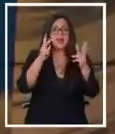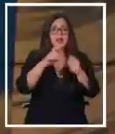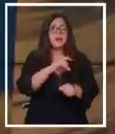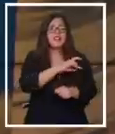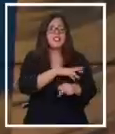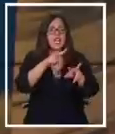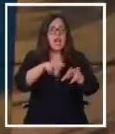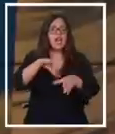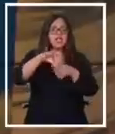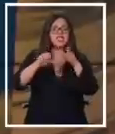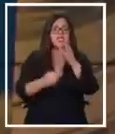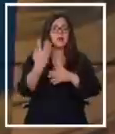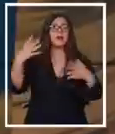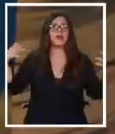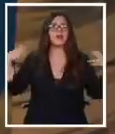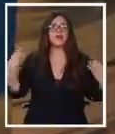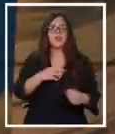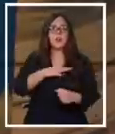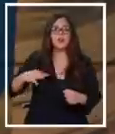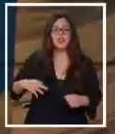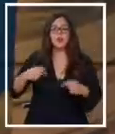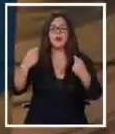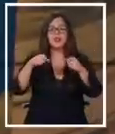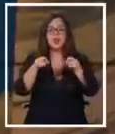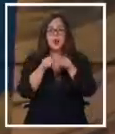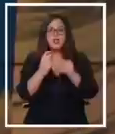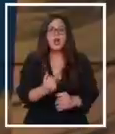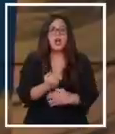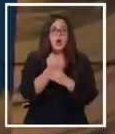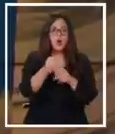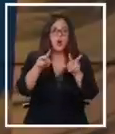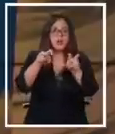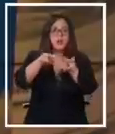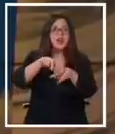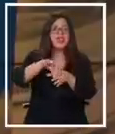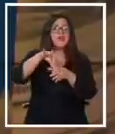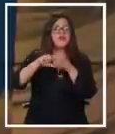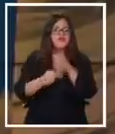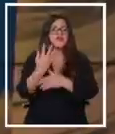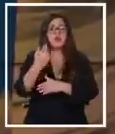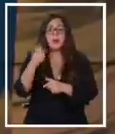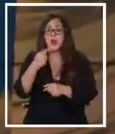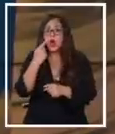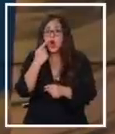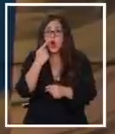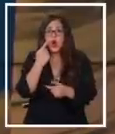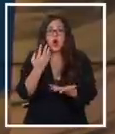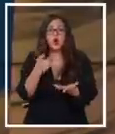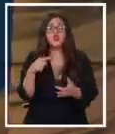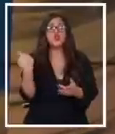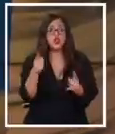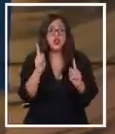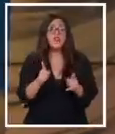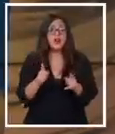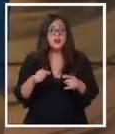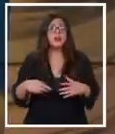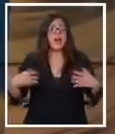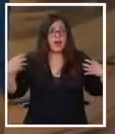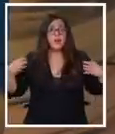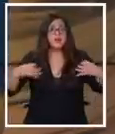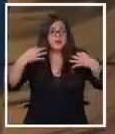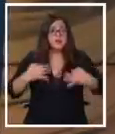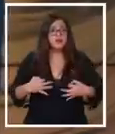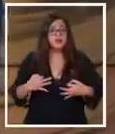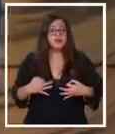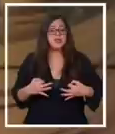que busca atacar aquello que siempre nos gustaría ser más pero tenemos que ser fiscalmente responsables también y tenemos que